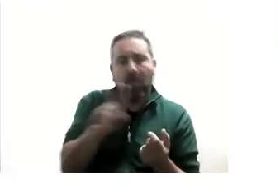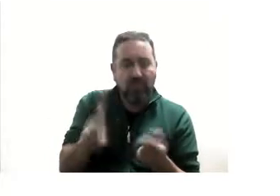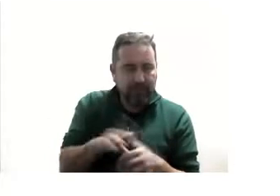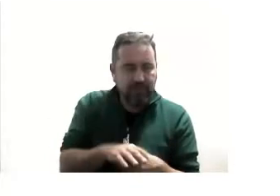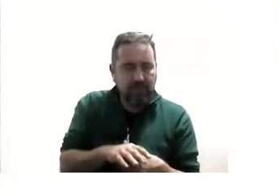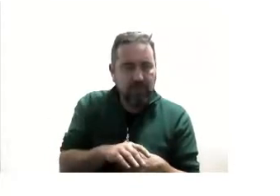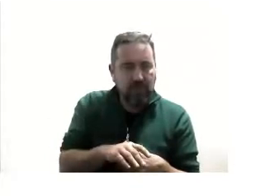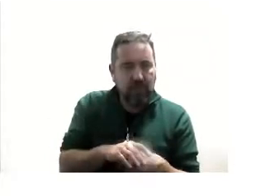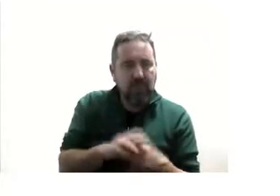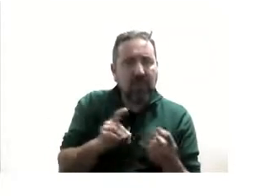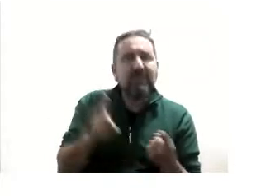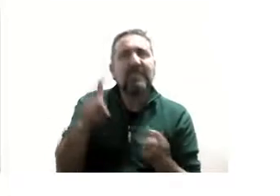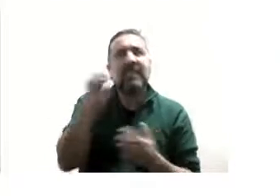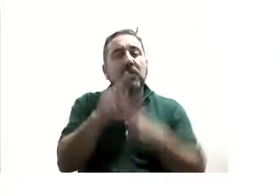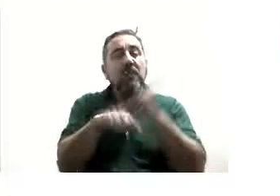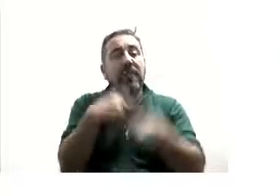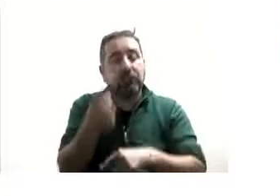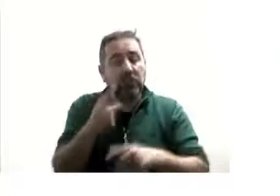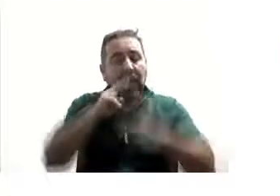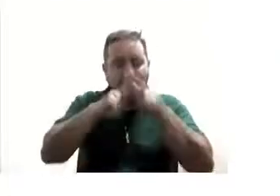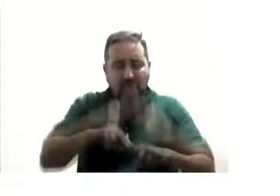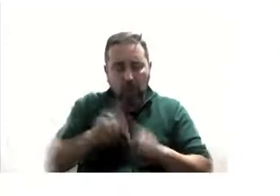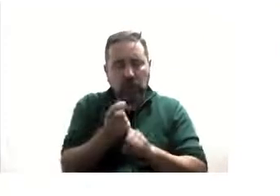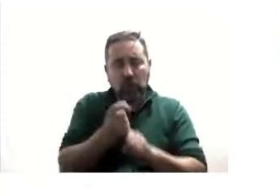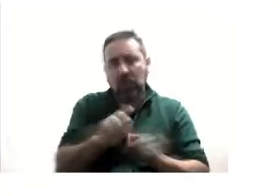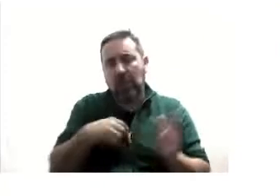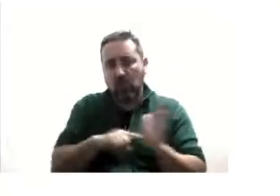6 años después se completa el diagnóstico